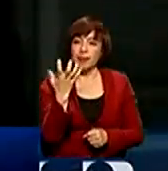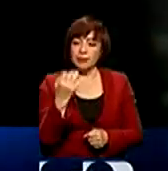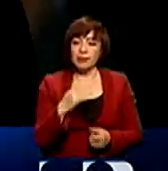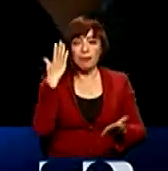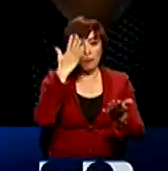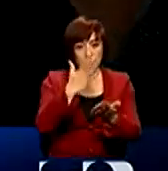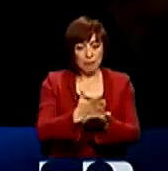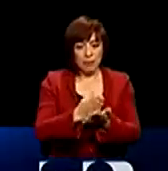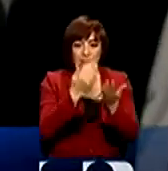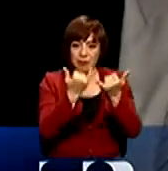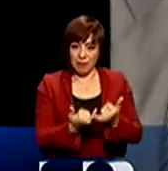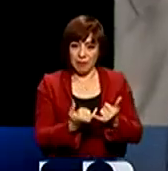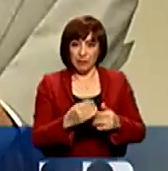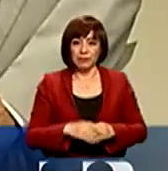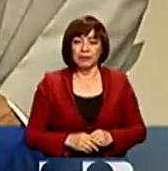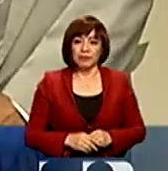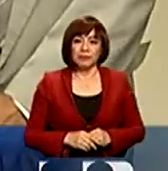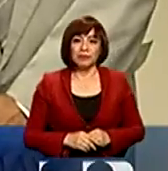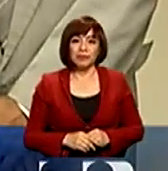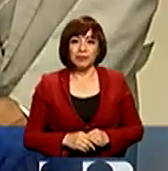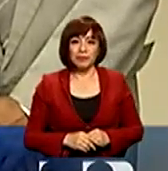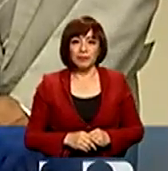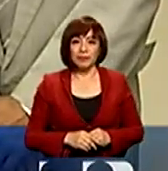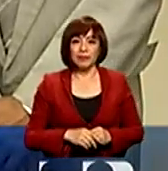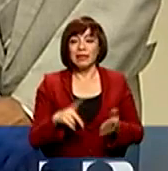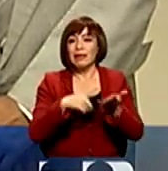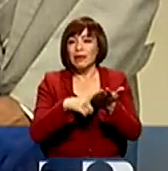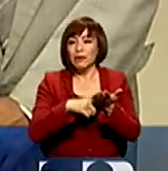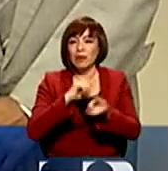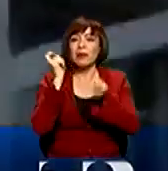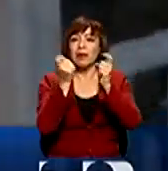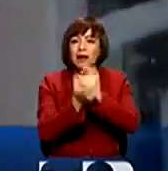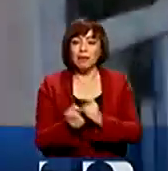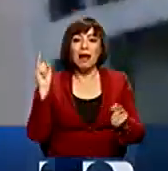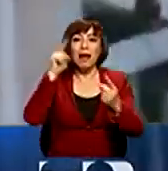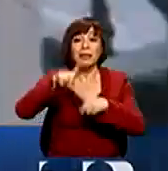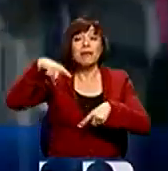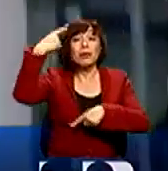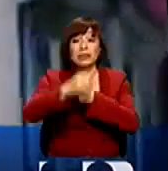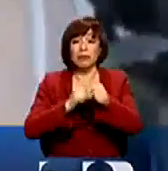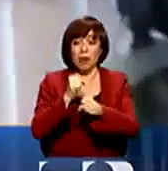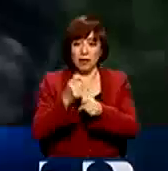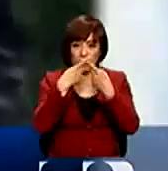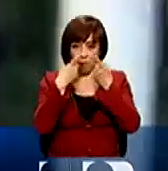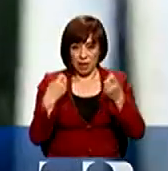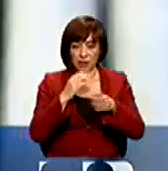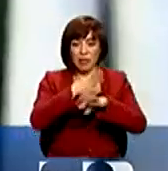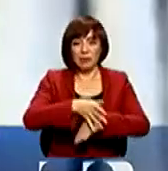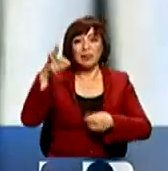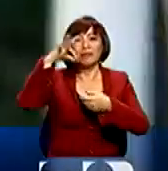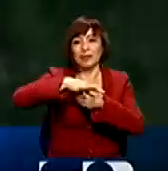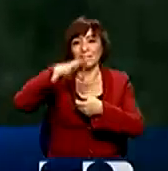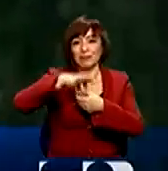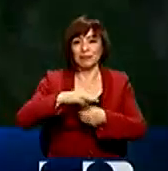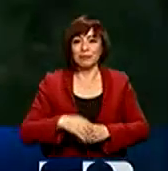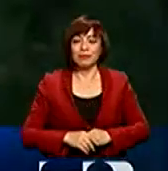candidatura para el Consejo de Participación Definitivo. La audiencia se retomaría a partir de marzo de 2019, después de las elecciones